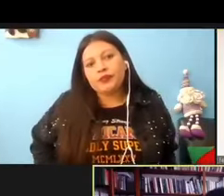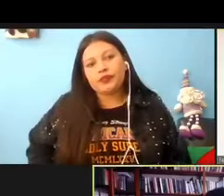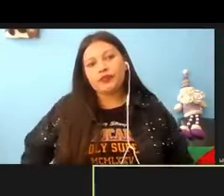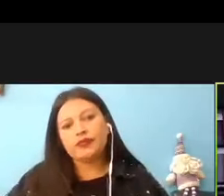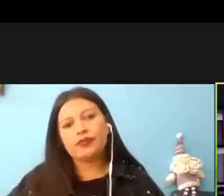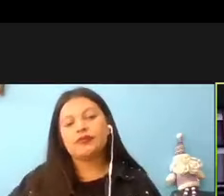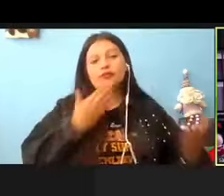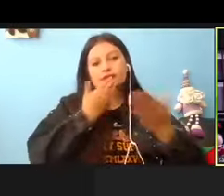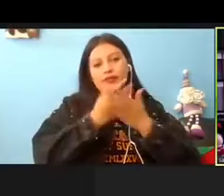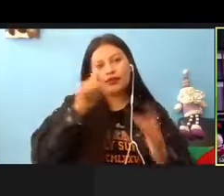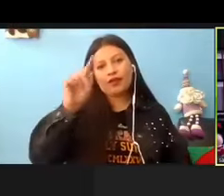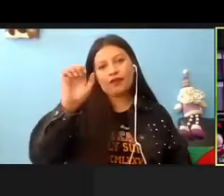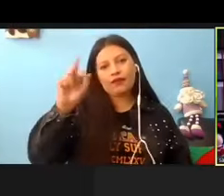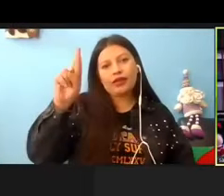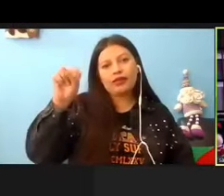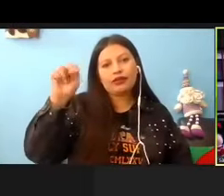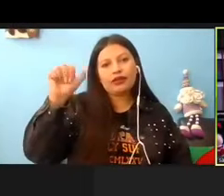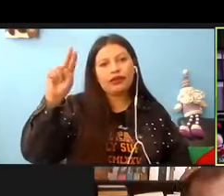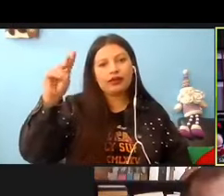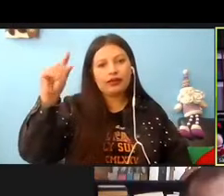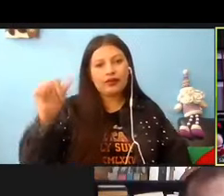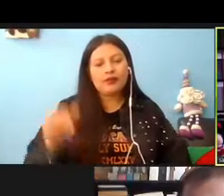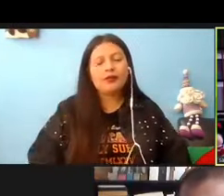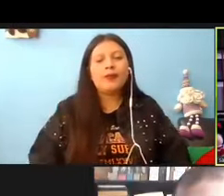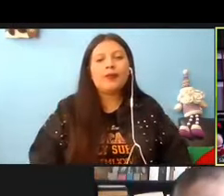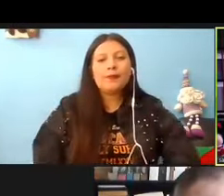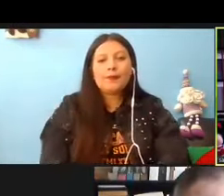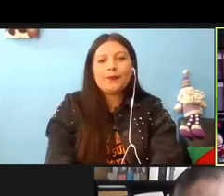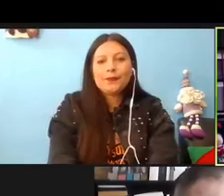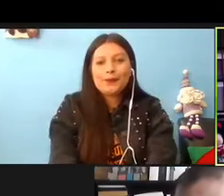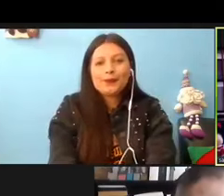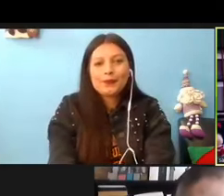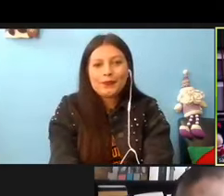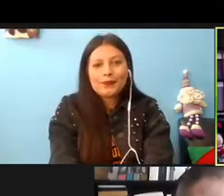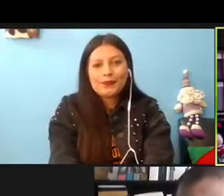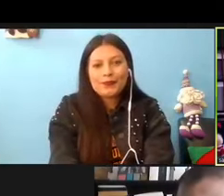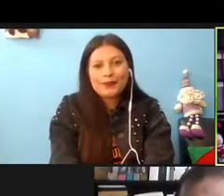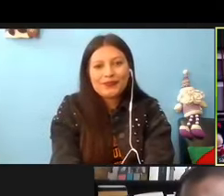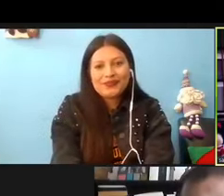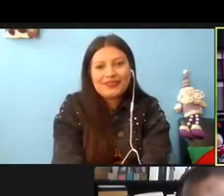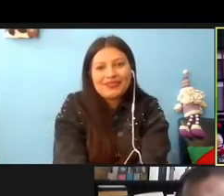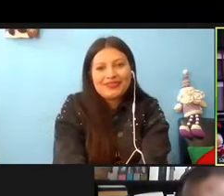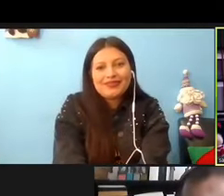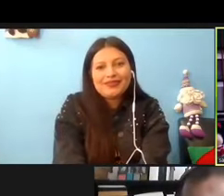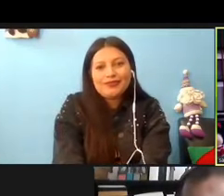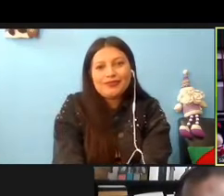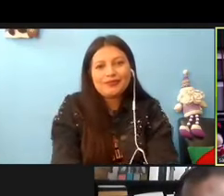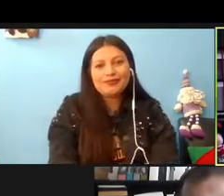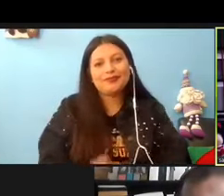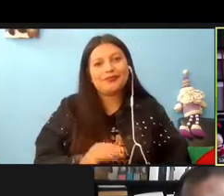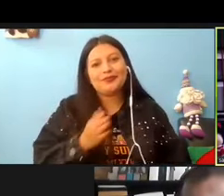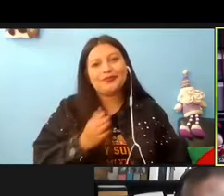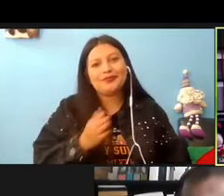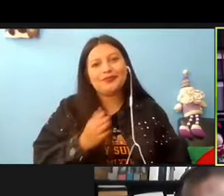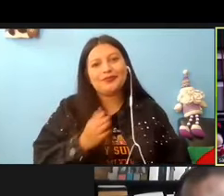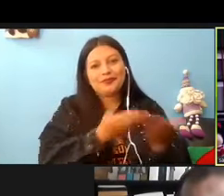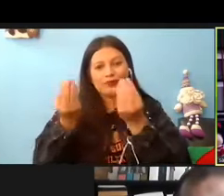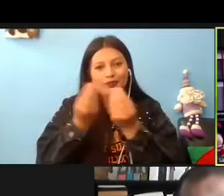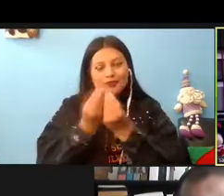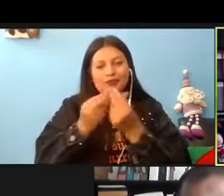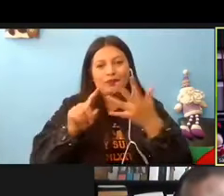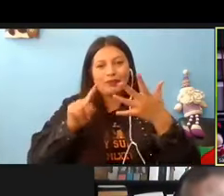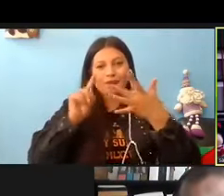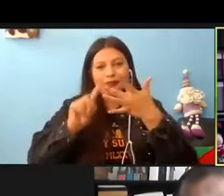Gracias, Fernanda. Y bueno, le queremos dar entonces la palabra a los colegas del eje